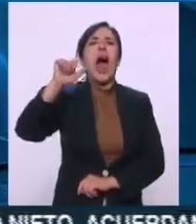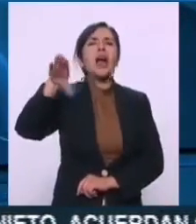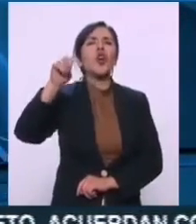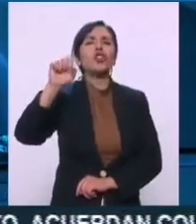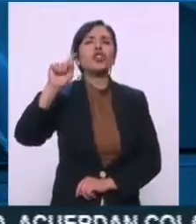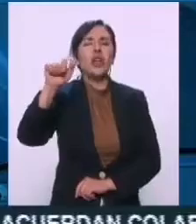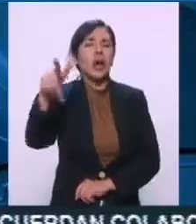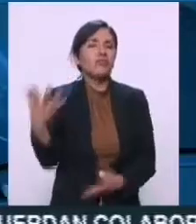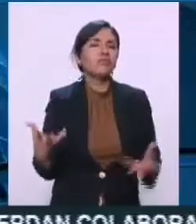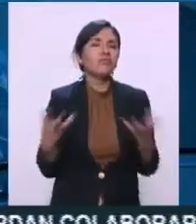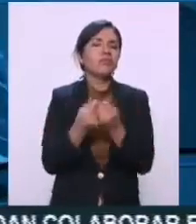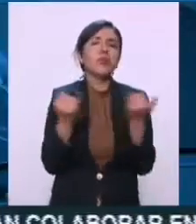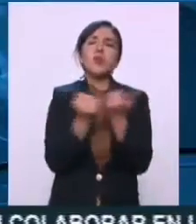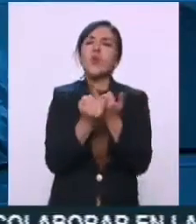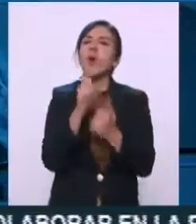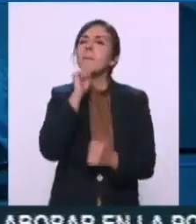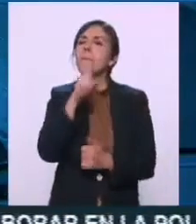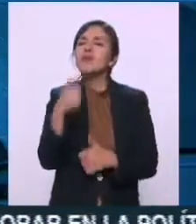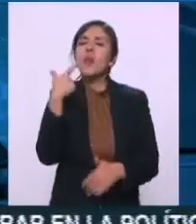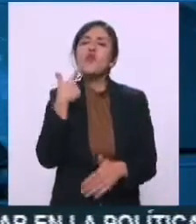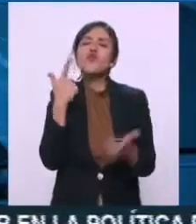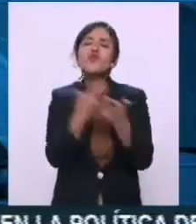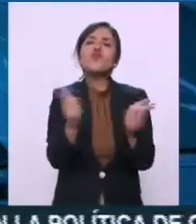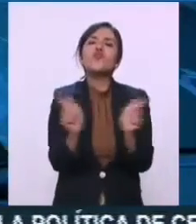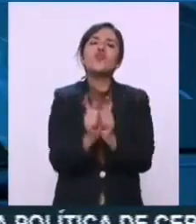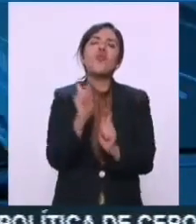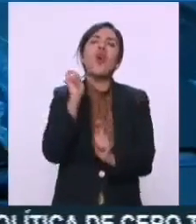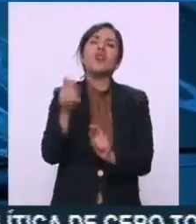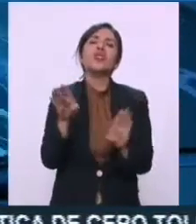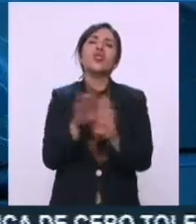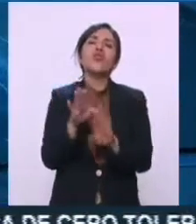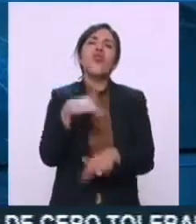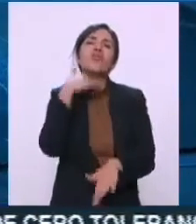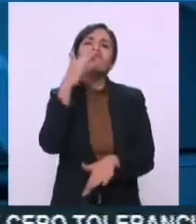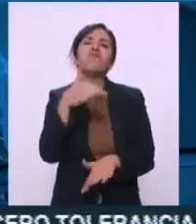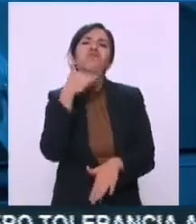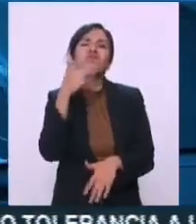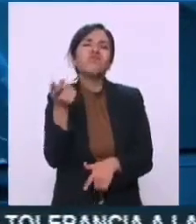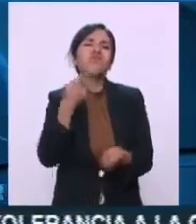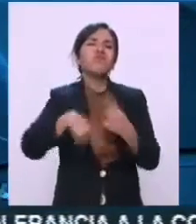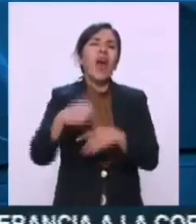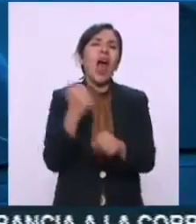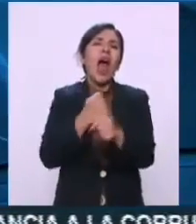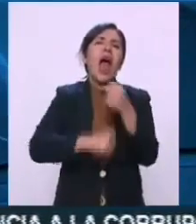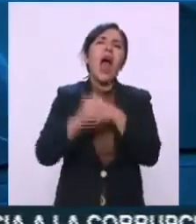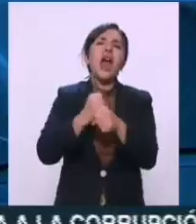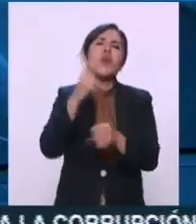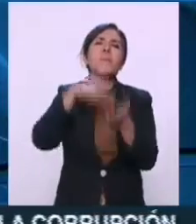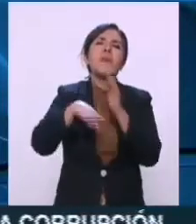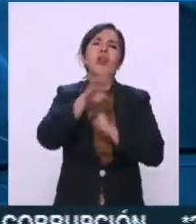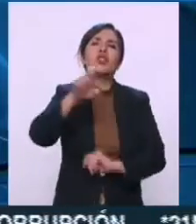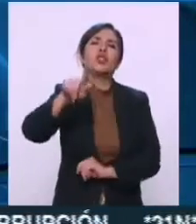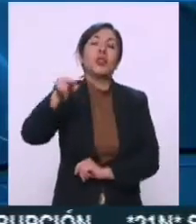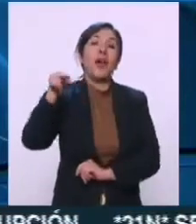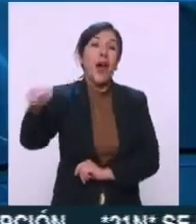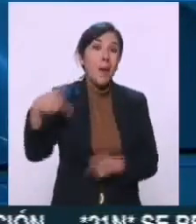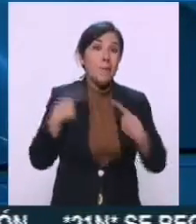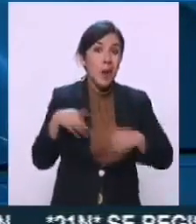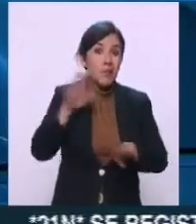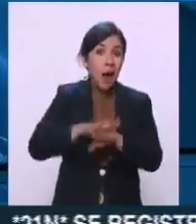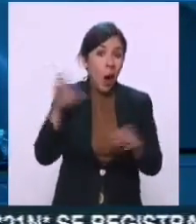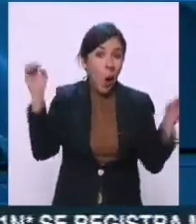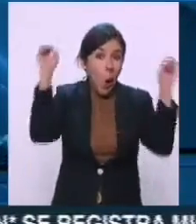ligado también a grupos de lo que podemos considerar la guerra sucia de los años 70, un personaje muy